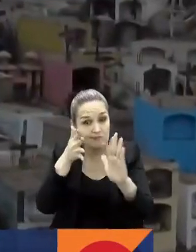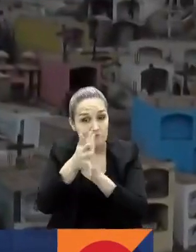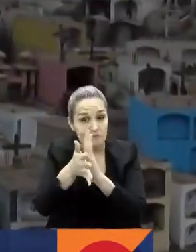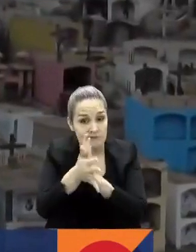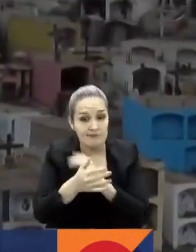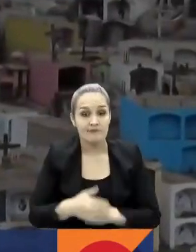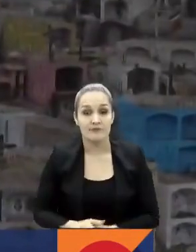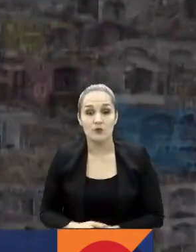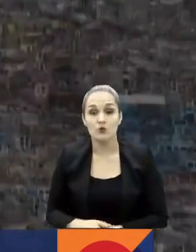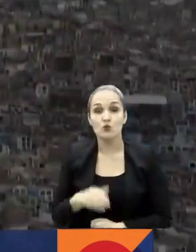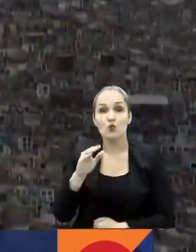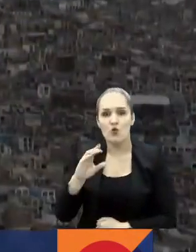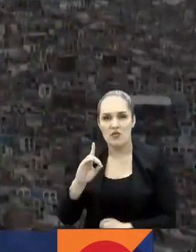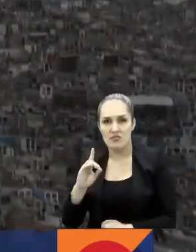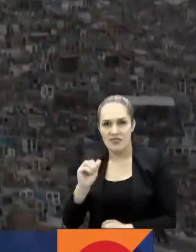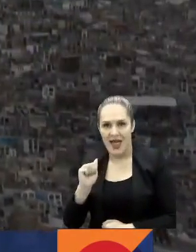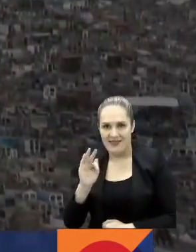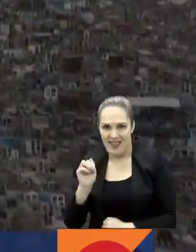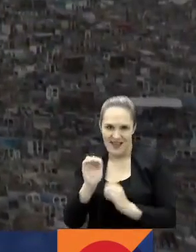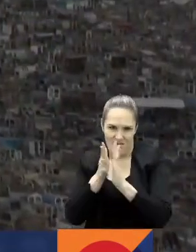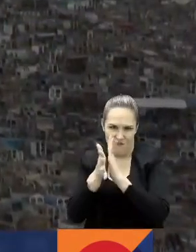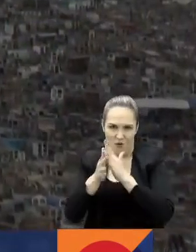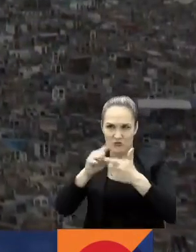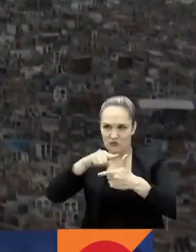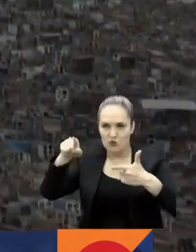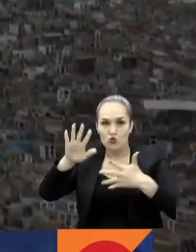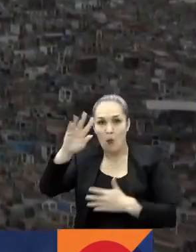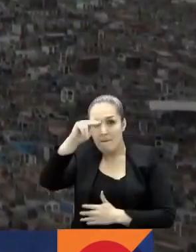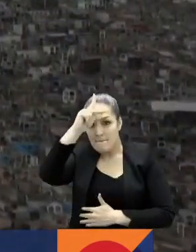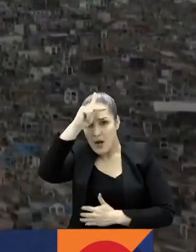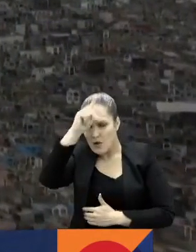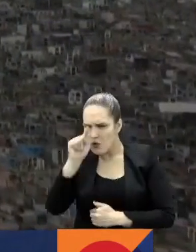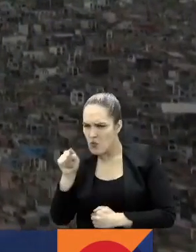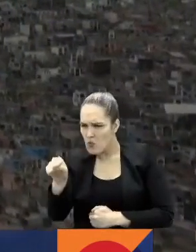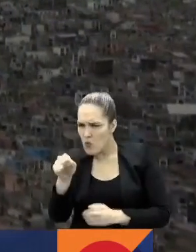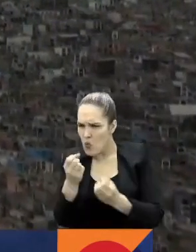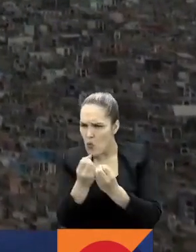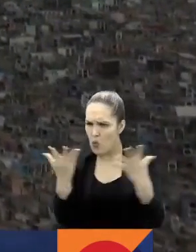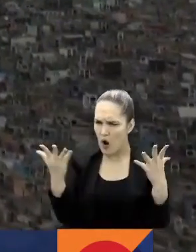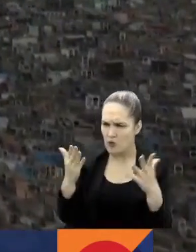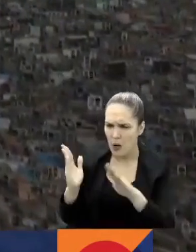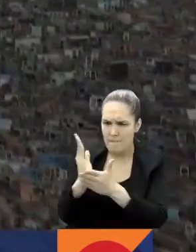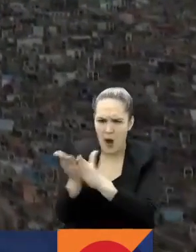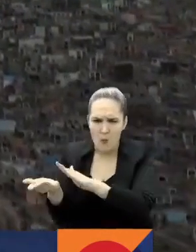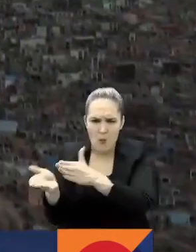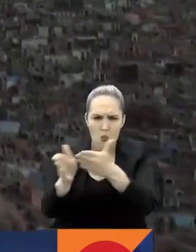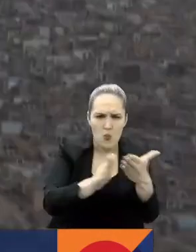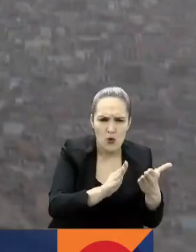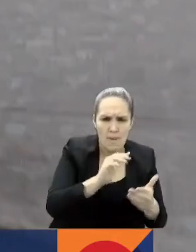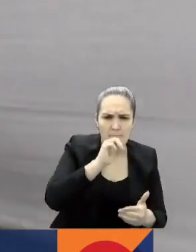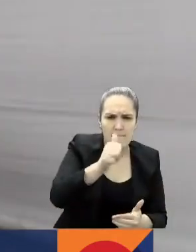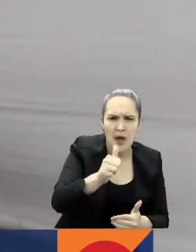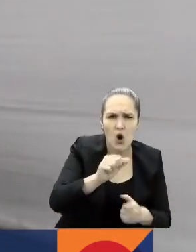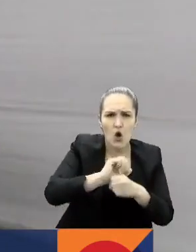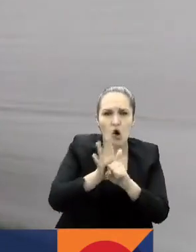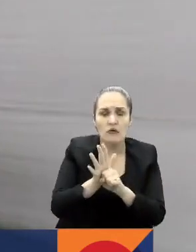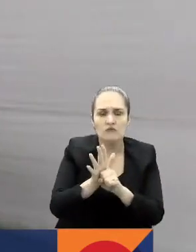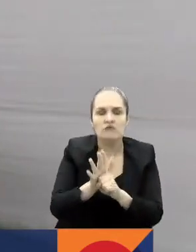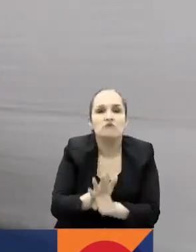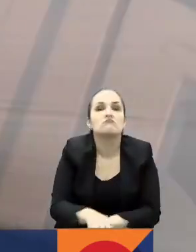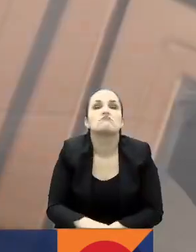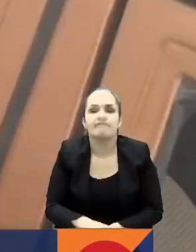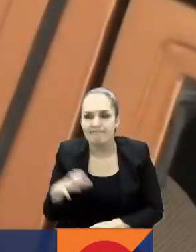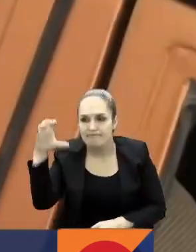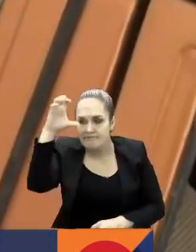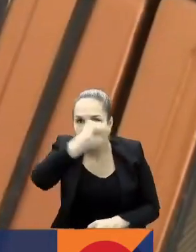sobre contagios y mortalidad por COVID en Perú lo catapultó al primer lugar como el país con la tasa más alta de muertos por millón